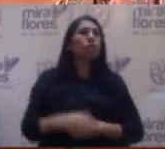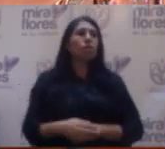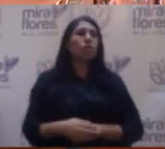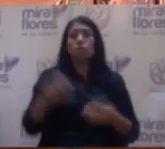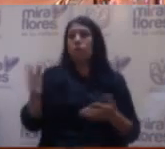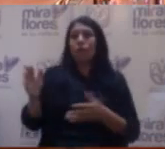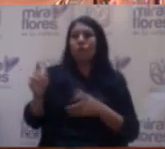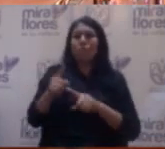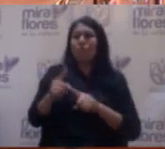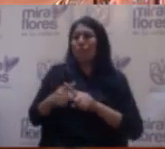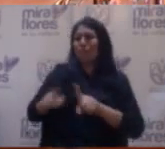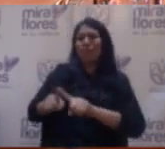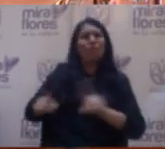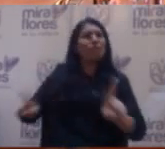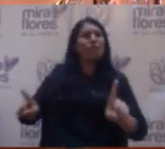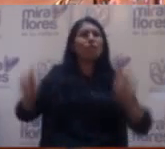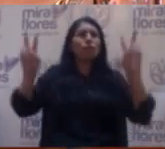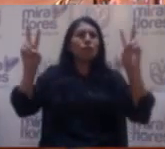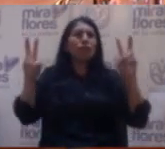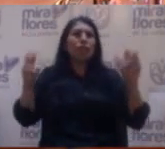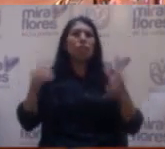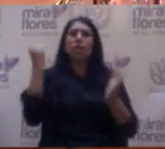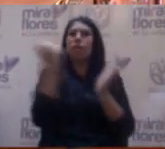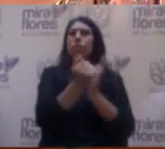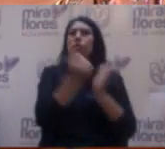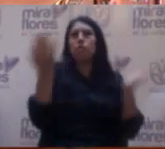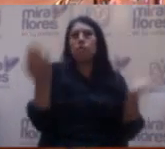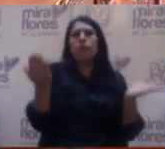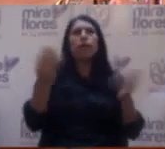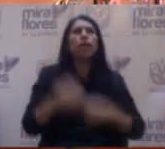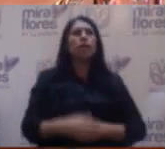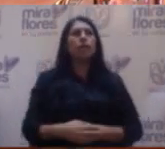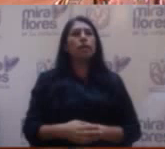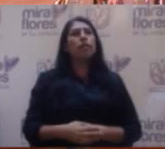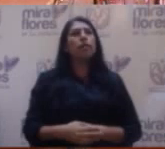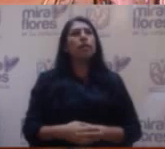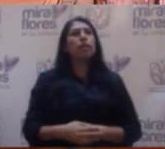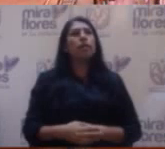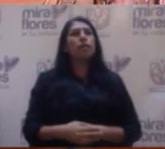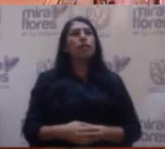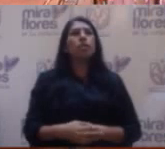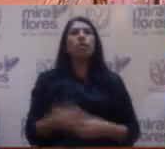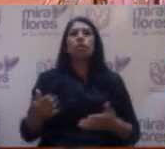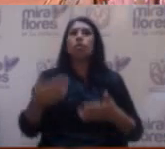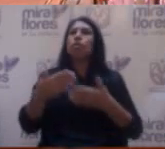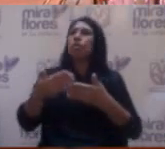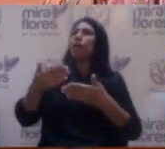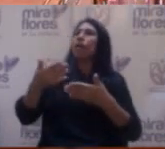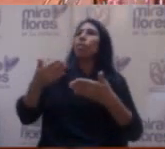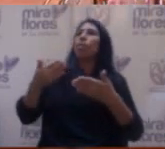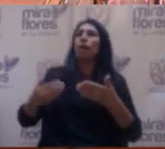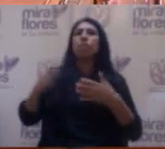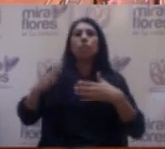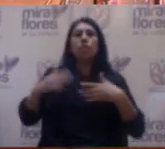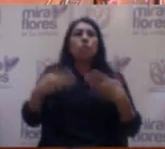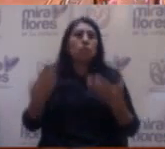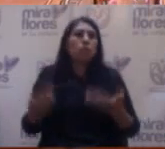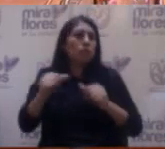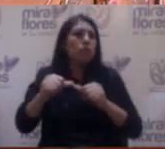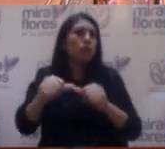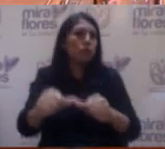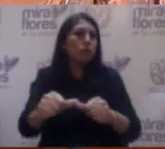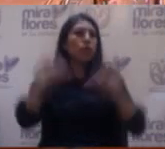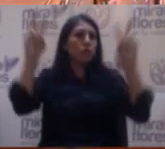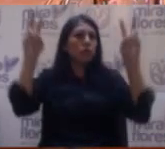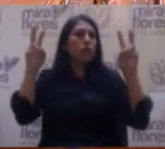nada que ver con el tema de aprobar o no esta ordenanza. O sea, es un previo para poder continuar con el